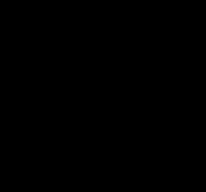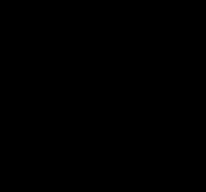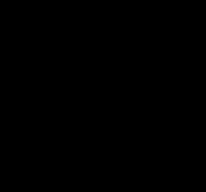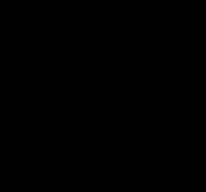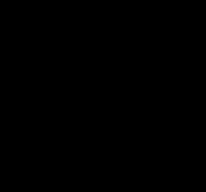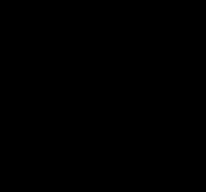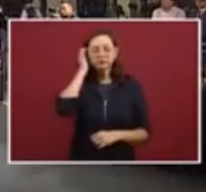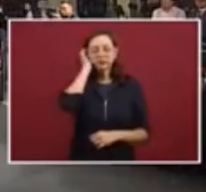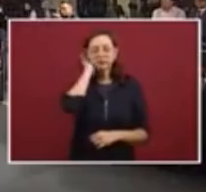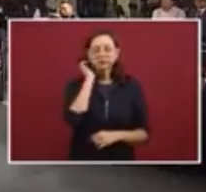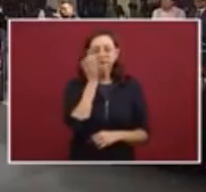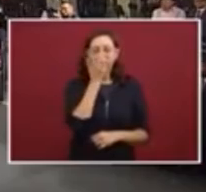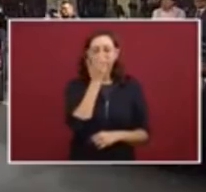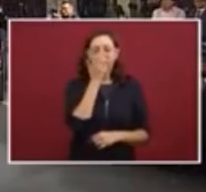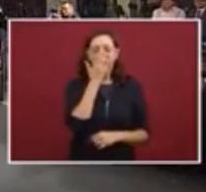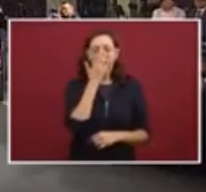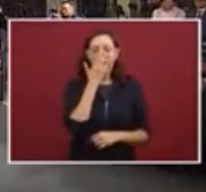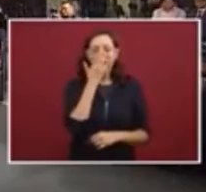directa. Veamos.